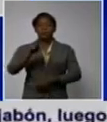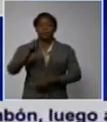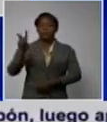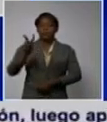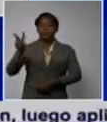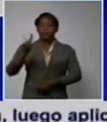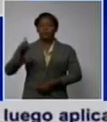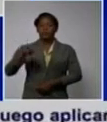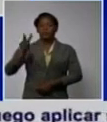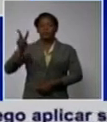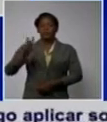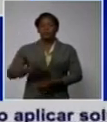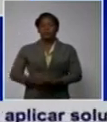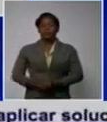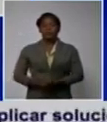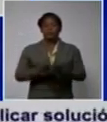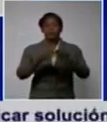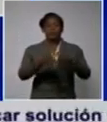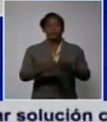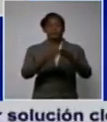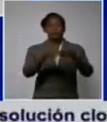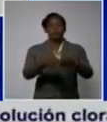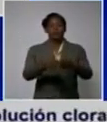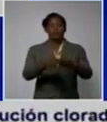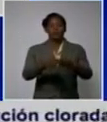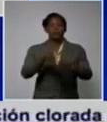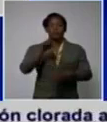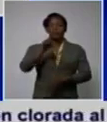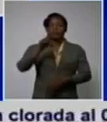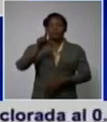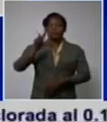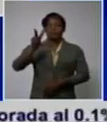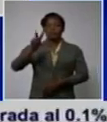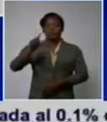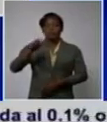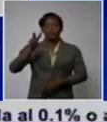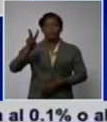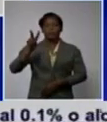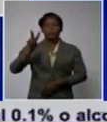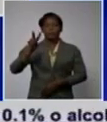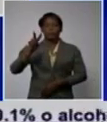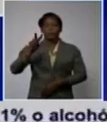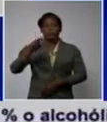122,2, Granma 112,2 y Santi Espíritus